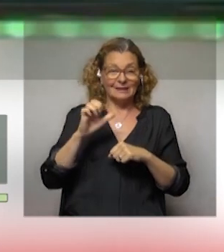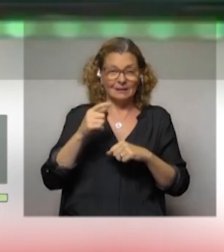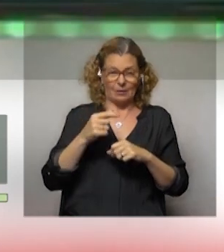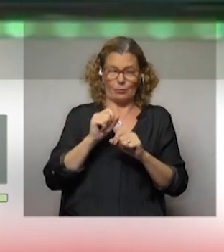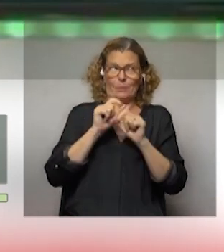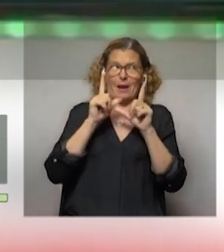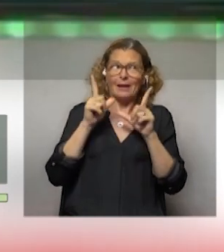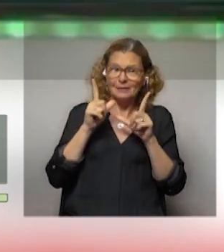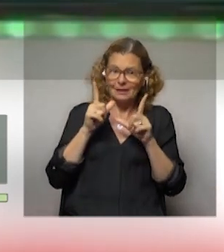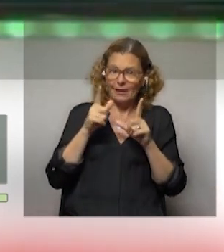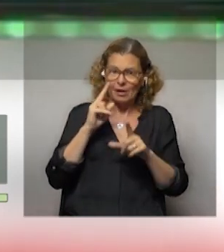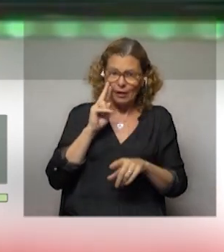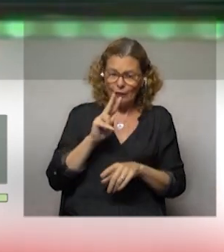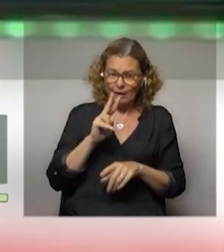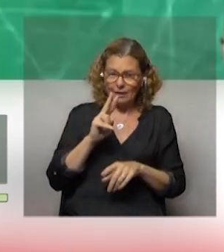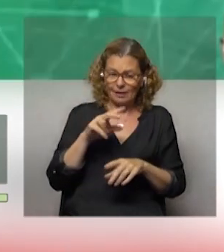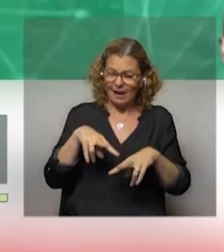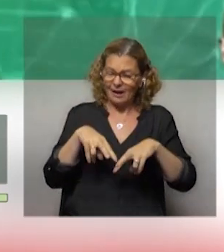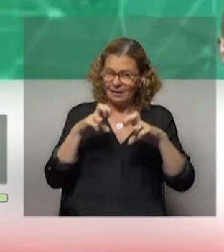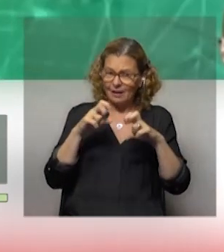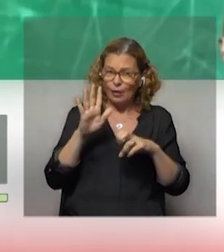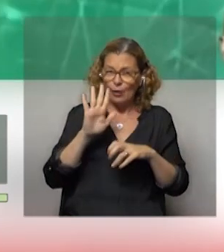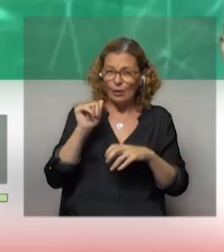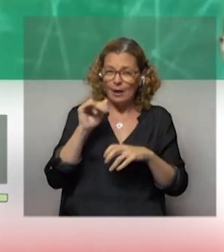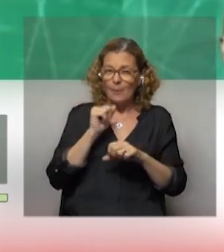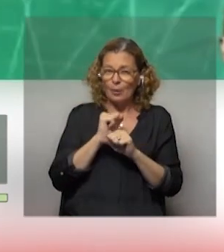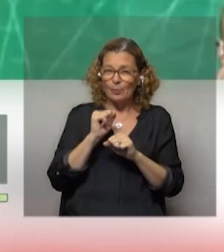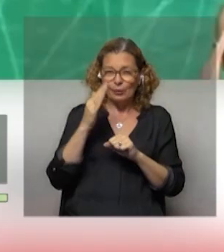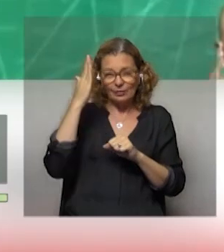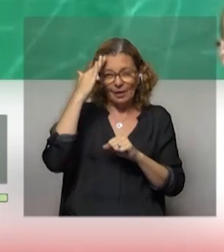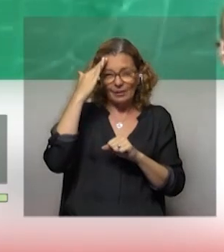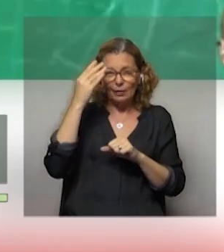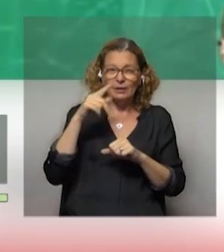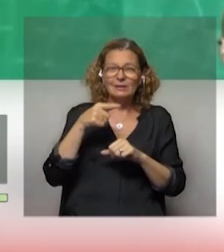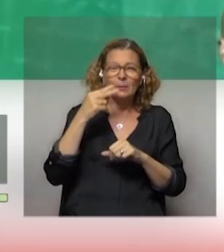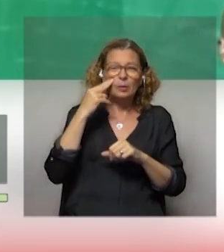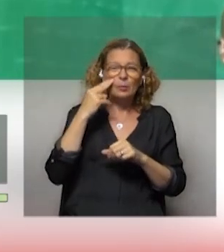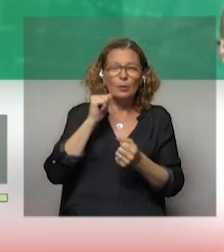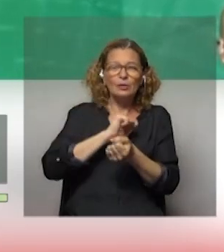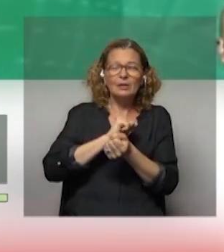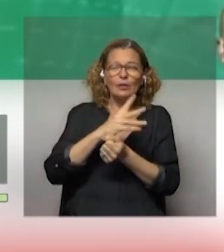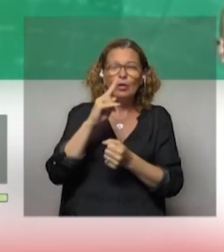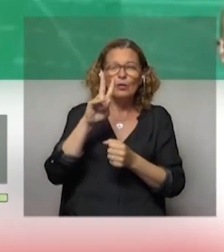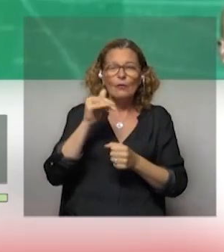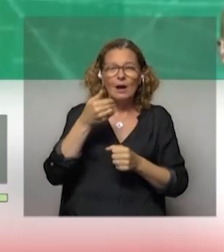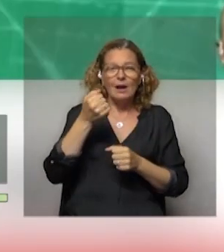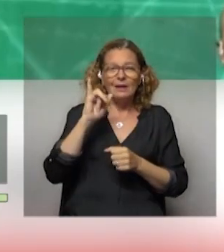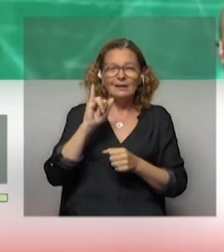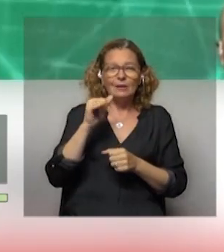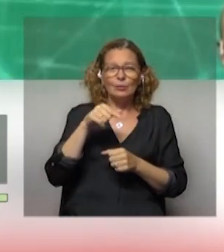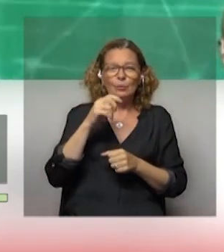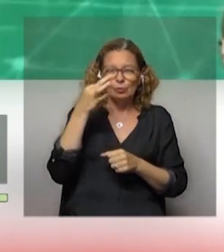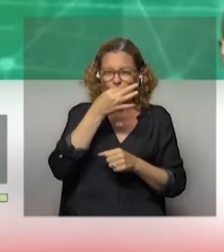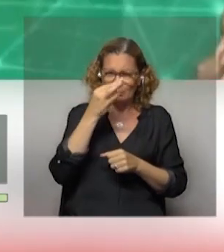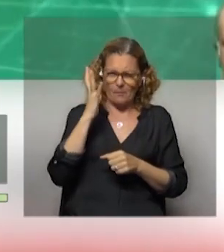un disparate será habrá que verlo habrá que analizarlo Hola Caro podemos saber qué pasó con este delincuente detenido en Dubai por documento falso es un narco